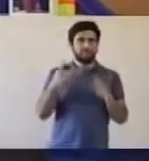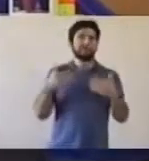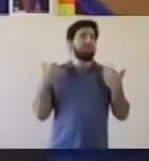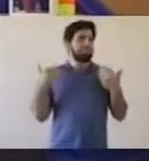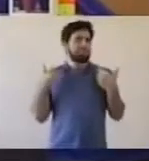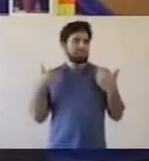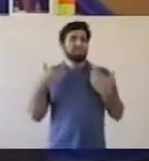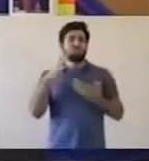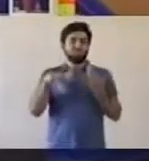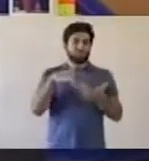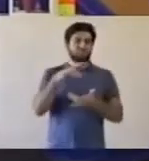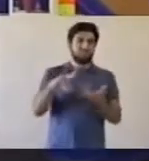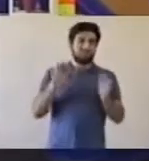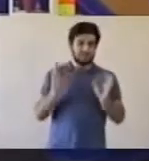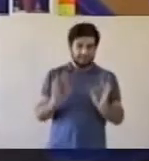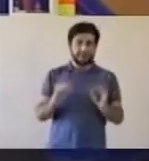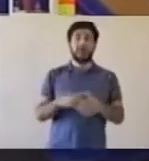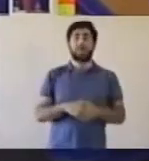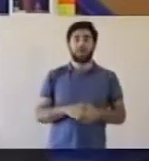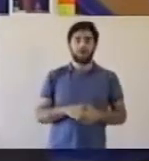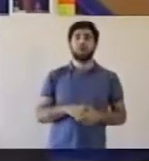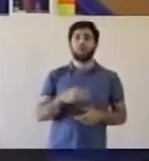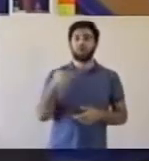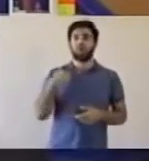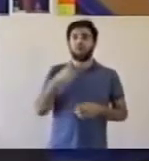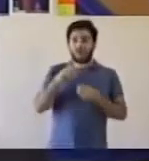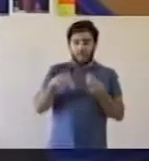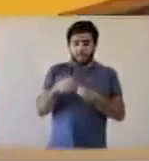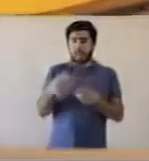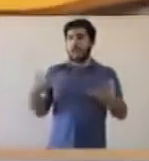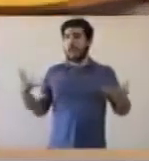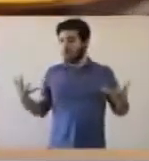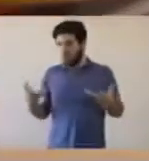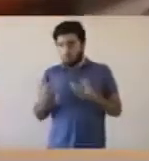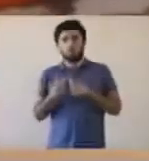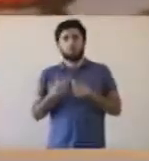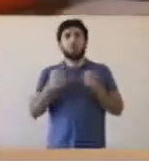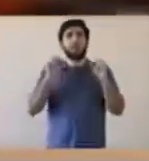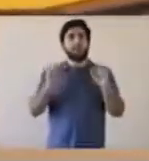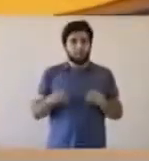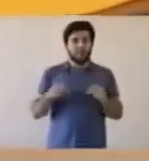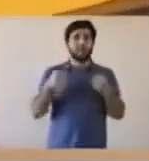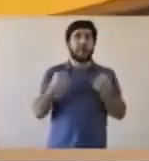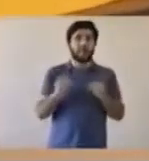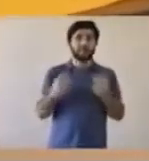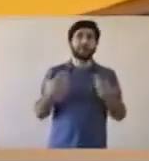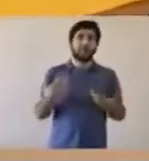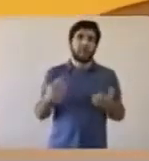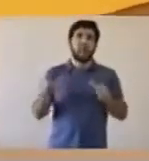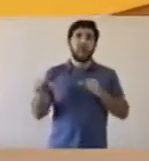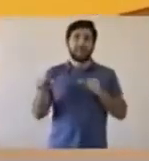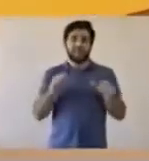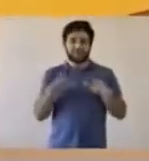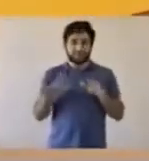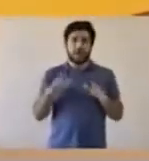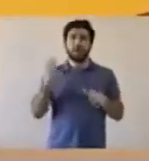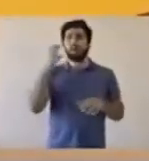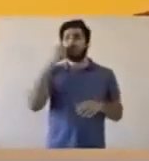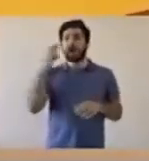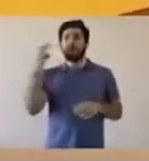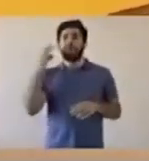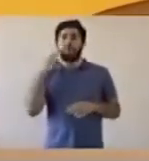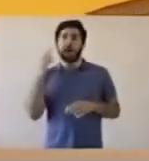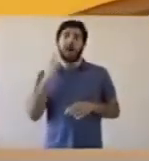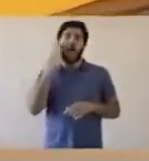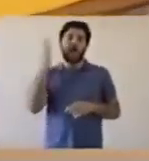divierten, sí. Y ustedes saben que podemos divertirnos todos juntos. podemos hacer actividades con papá, con